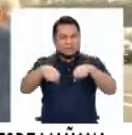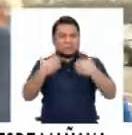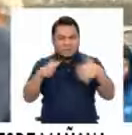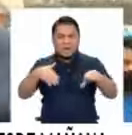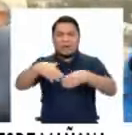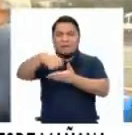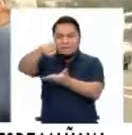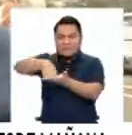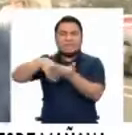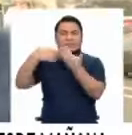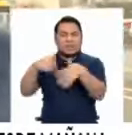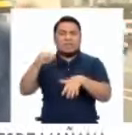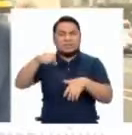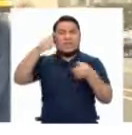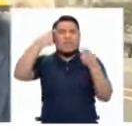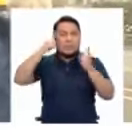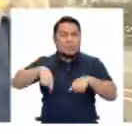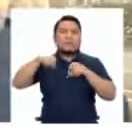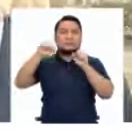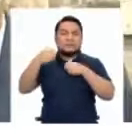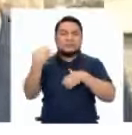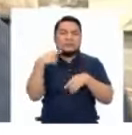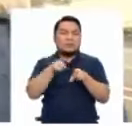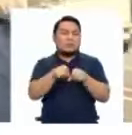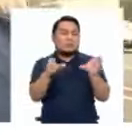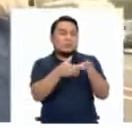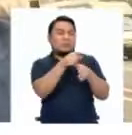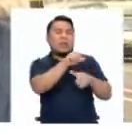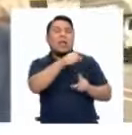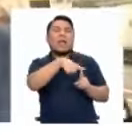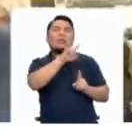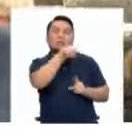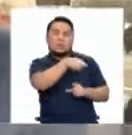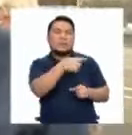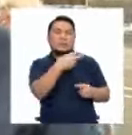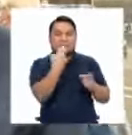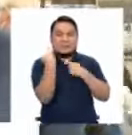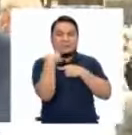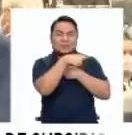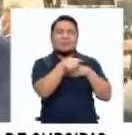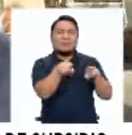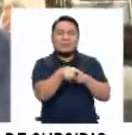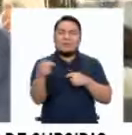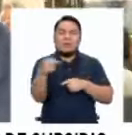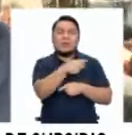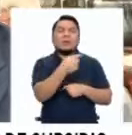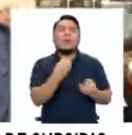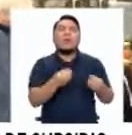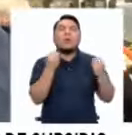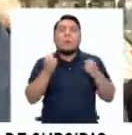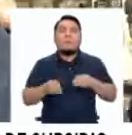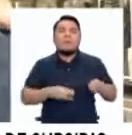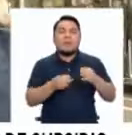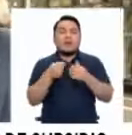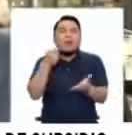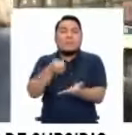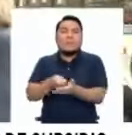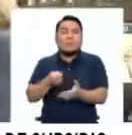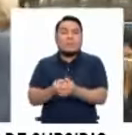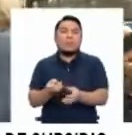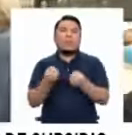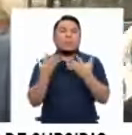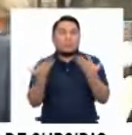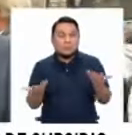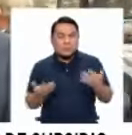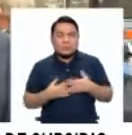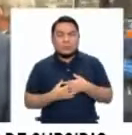inclusive se tuvo reuniones con el ATU para poder determinar la forma de pago de este subsidio que iba a ser por